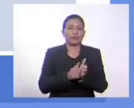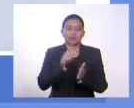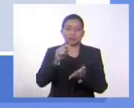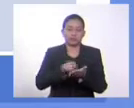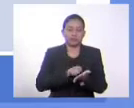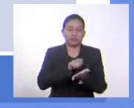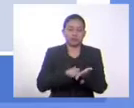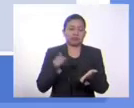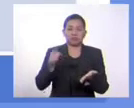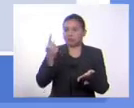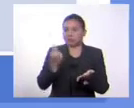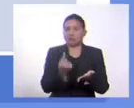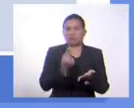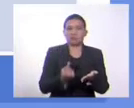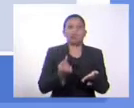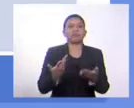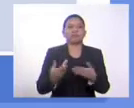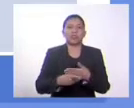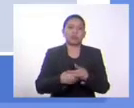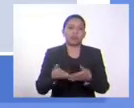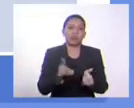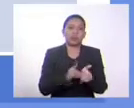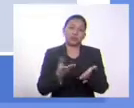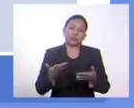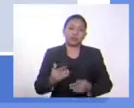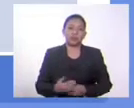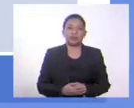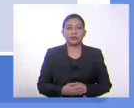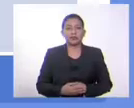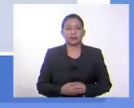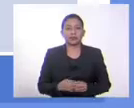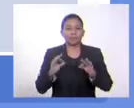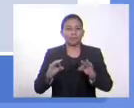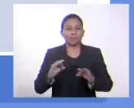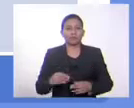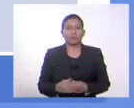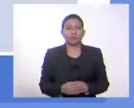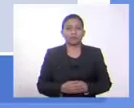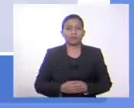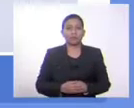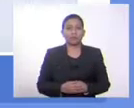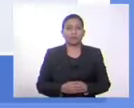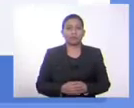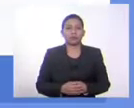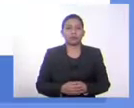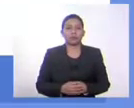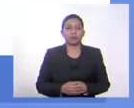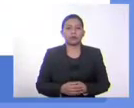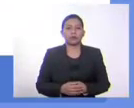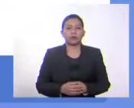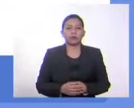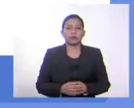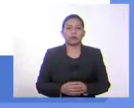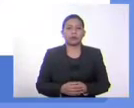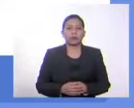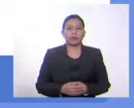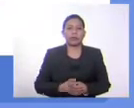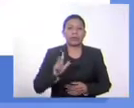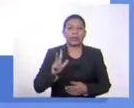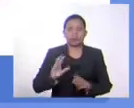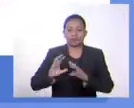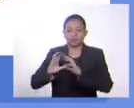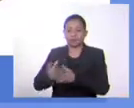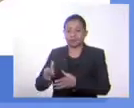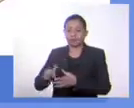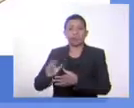En el caso del tercer órgano que también conforman los tres poderes del Estado, el tercero es el órgano judicial, que en pantalla